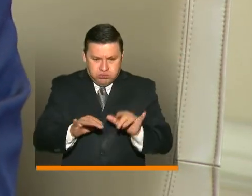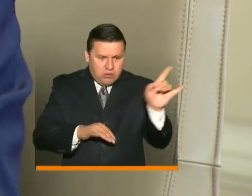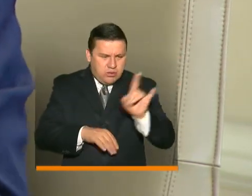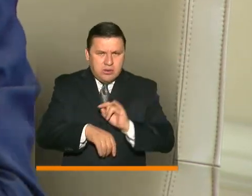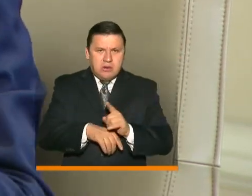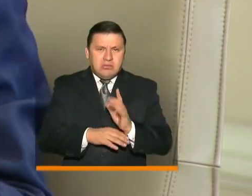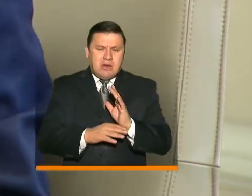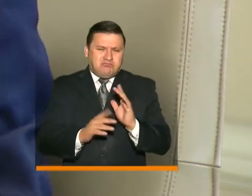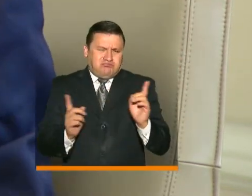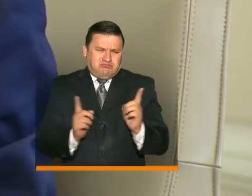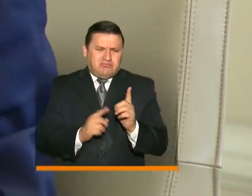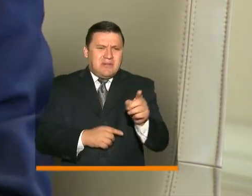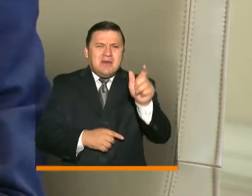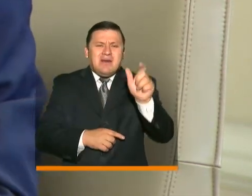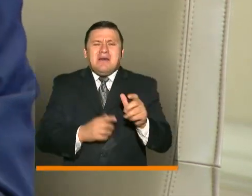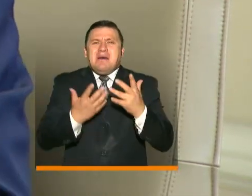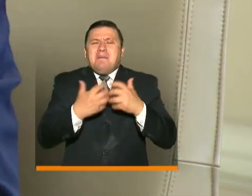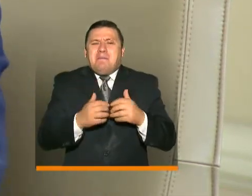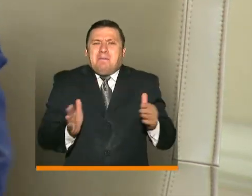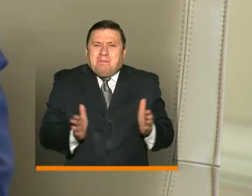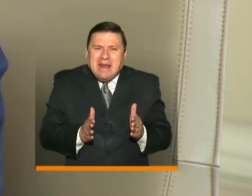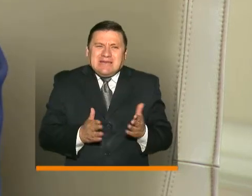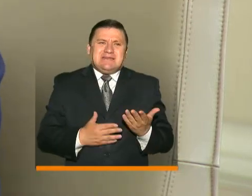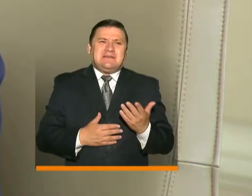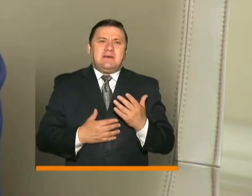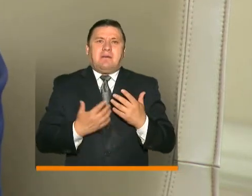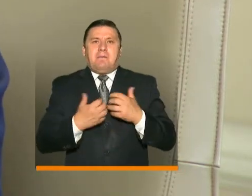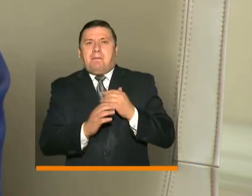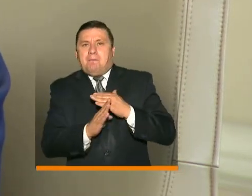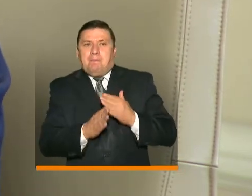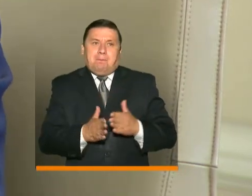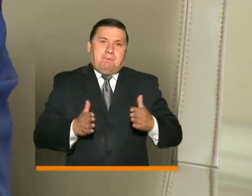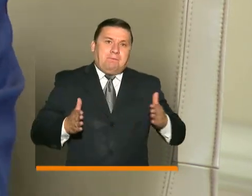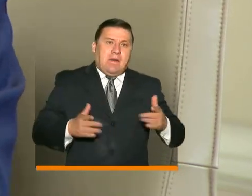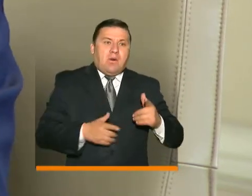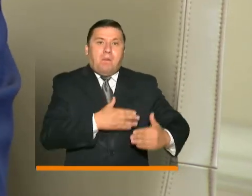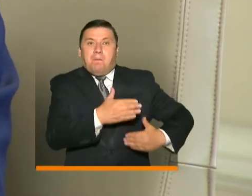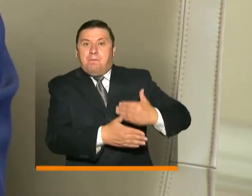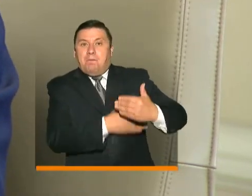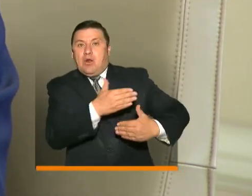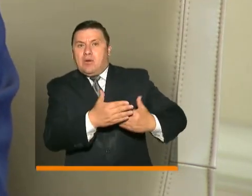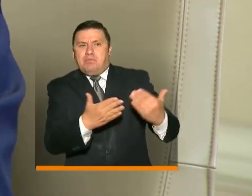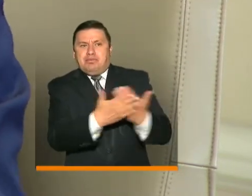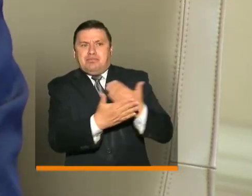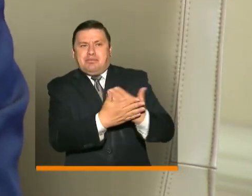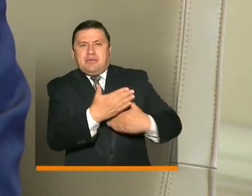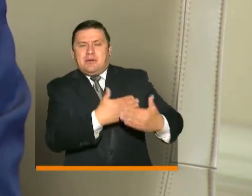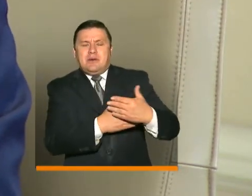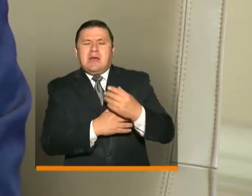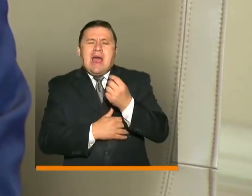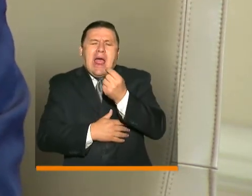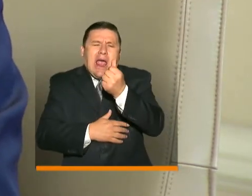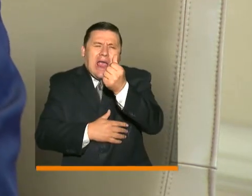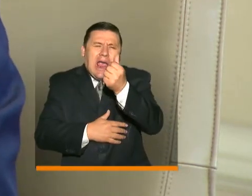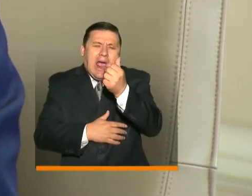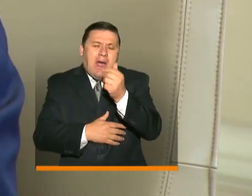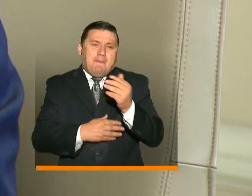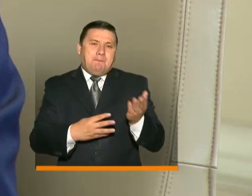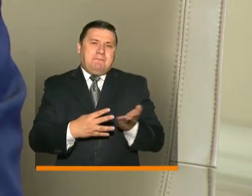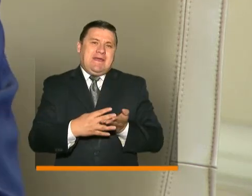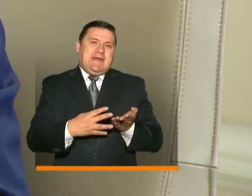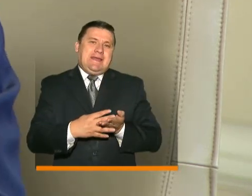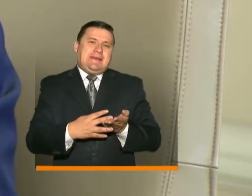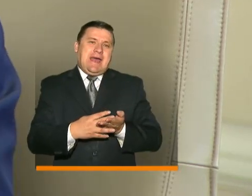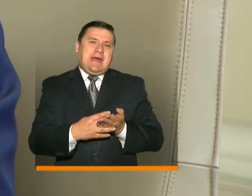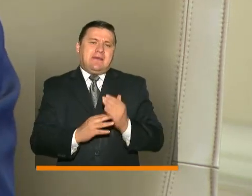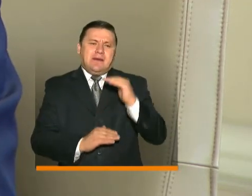régimen simplificado para esas pequeñas y microempresas que están en proceso de reestructuración. Se elimina casi que a la mitad, se